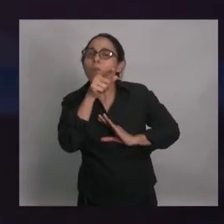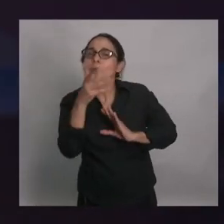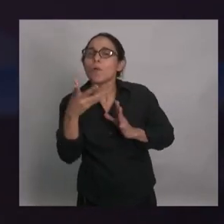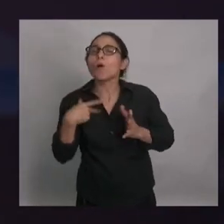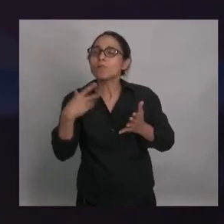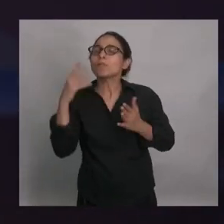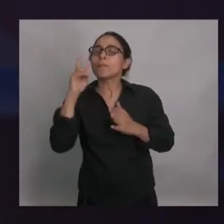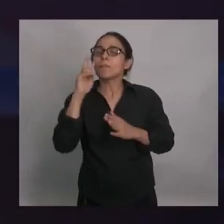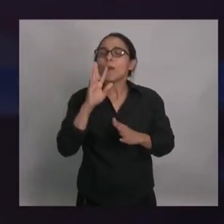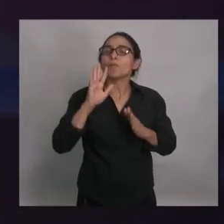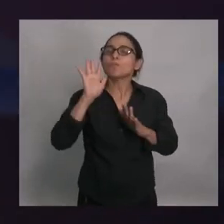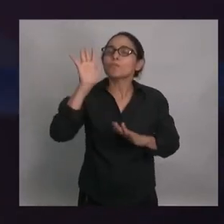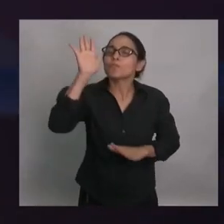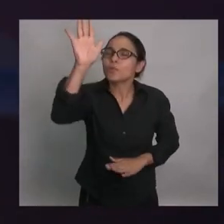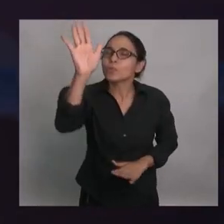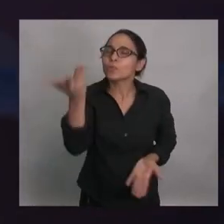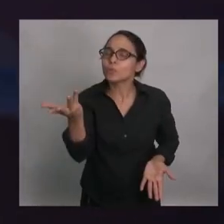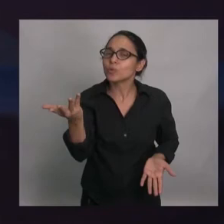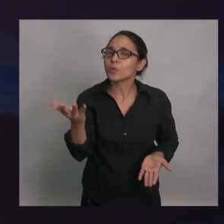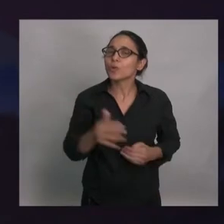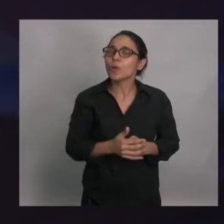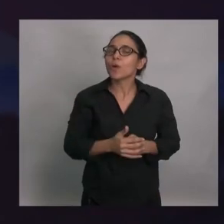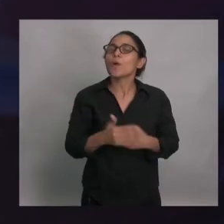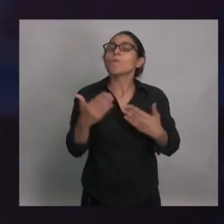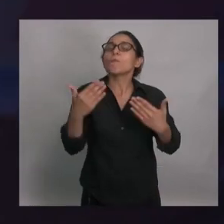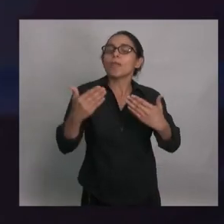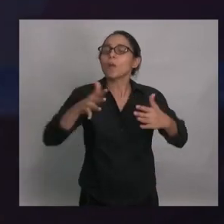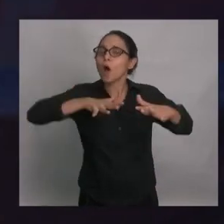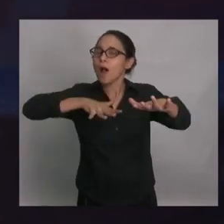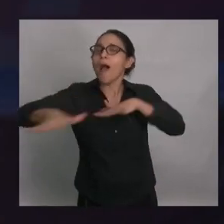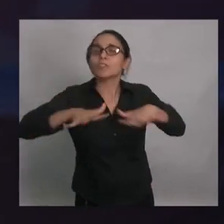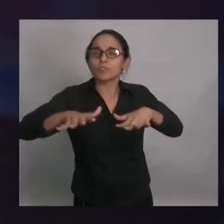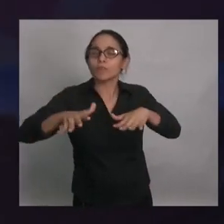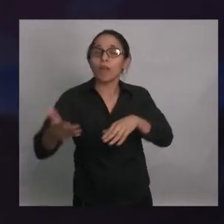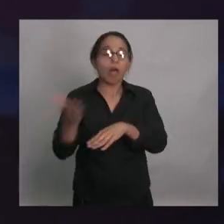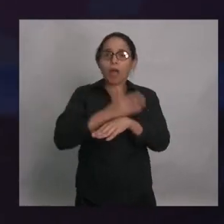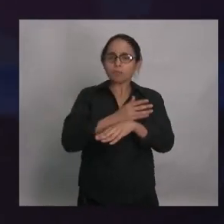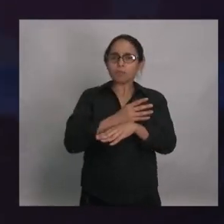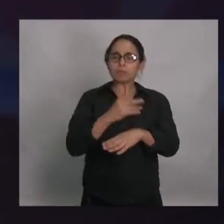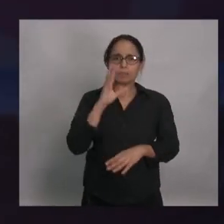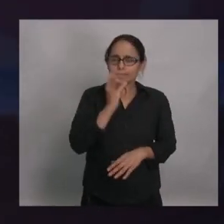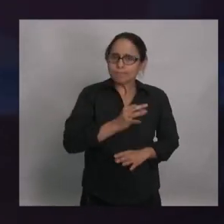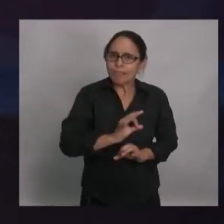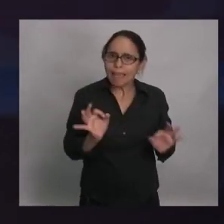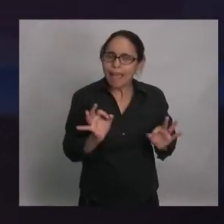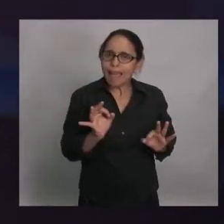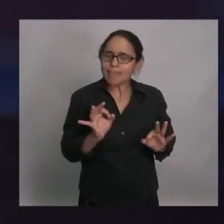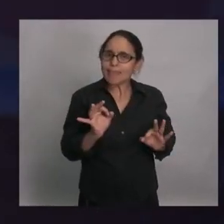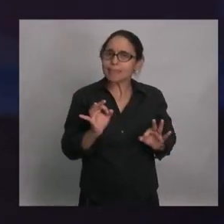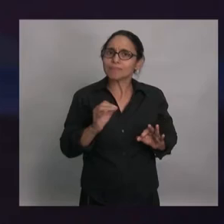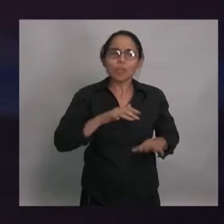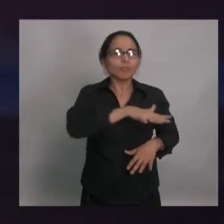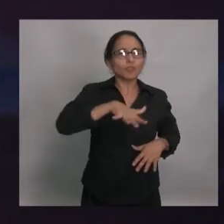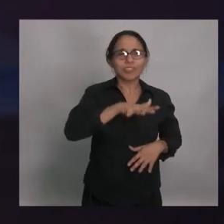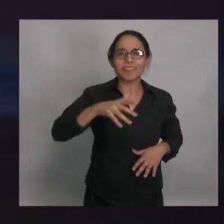visibiliza cada vez más en la forma de una acción que antes no habíamos visto en la sociedad colombiana